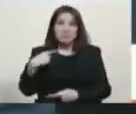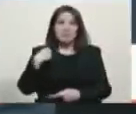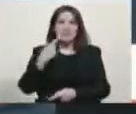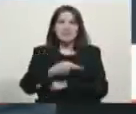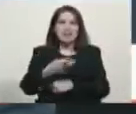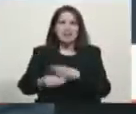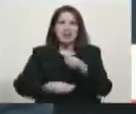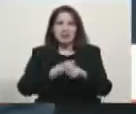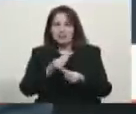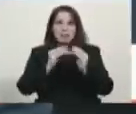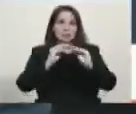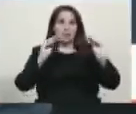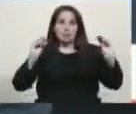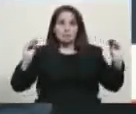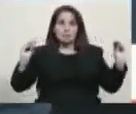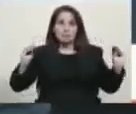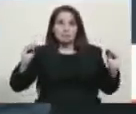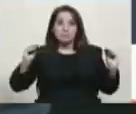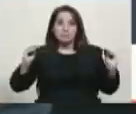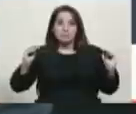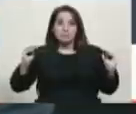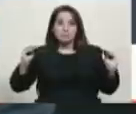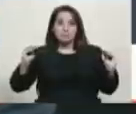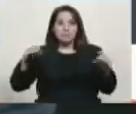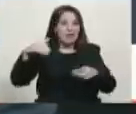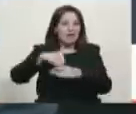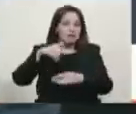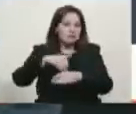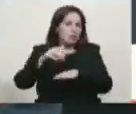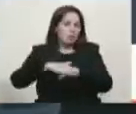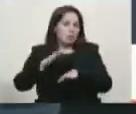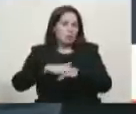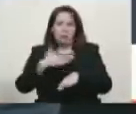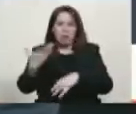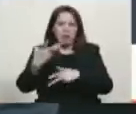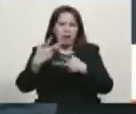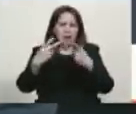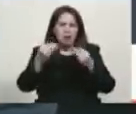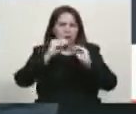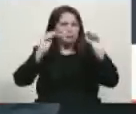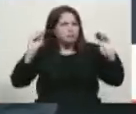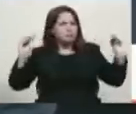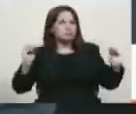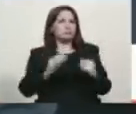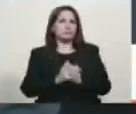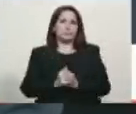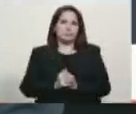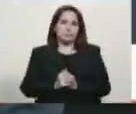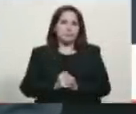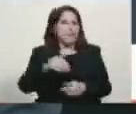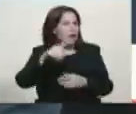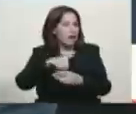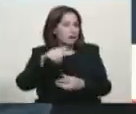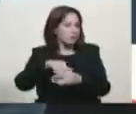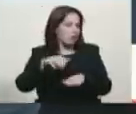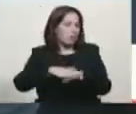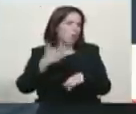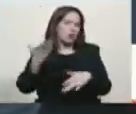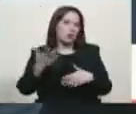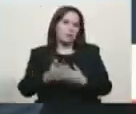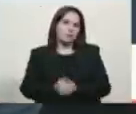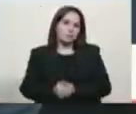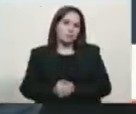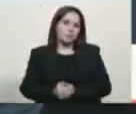hacer es convocar a elecciones. ¿Por qué no convocó? Pregúntense ustedes, ¿por qué no ha convocado elecciones?